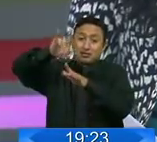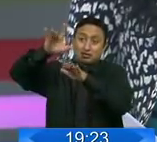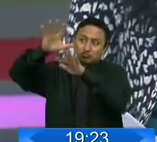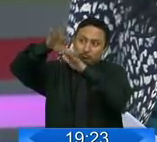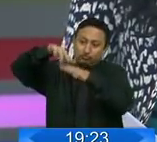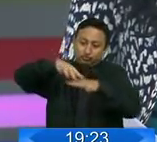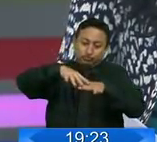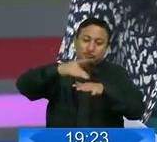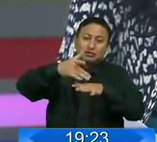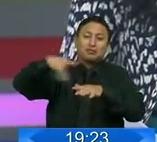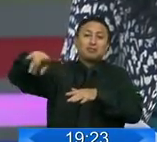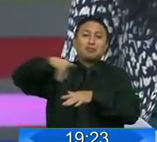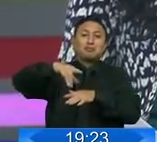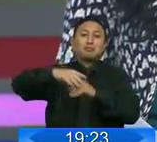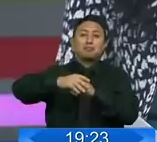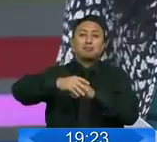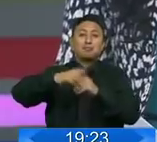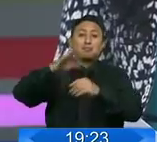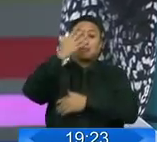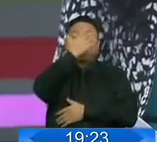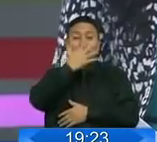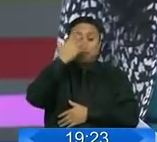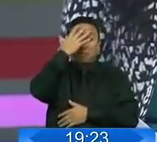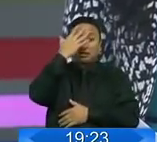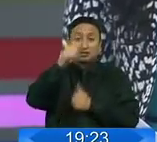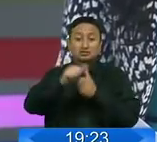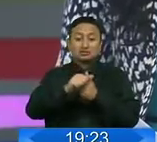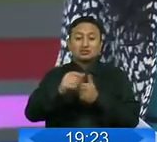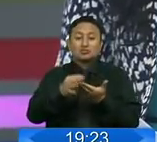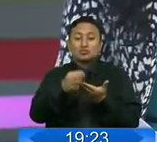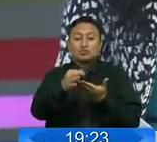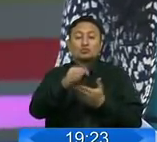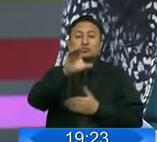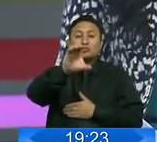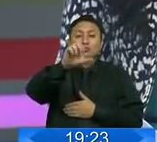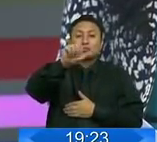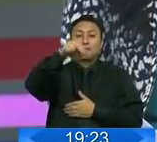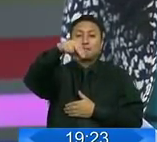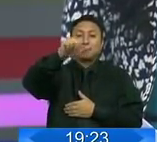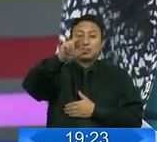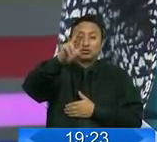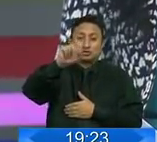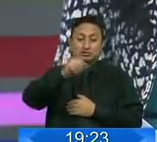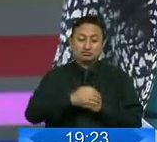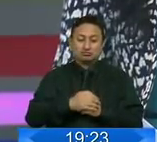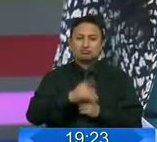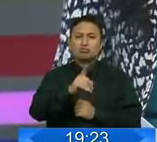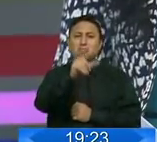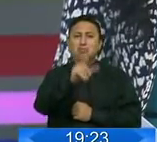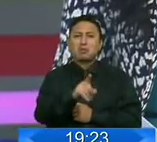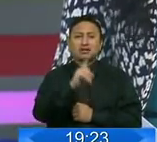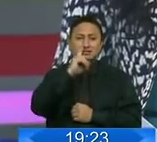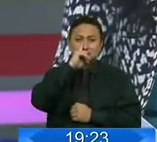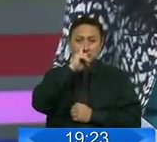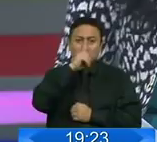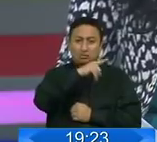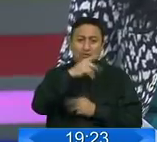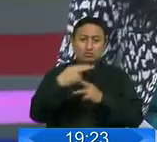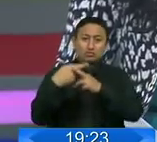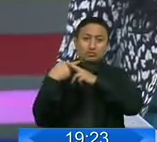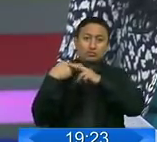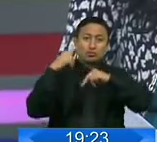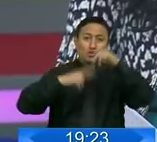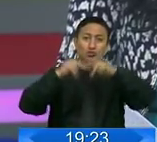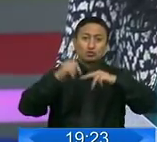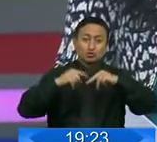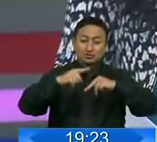con la parroquia Camarones. Según la información de las autoridades, se trataba de un trabajador de una empresa encargada de la construcción del sistema